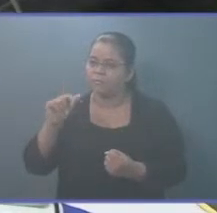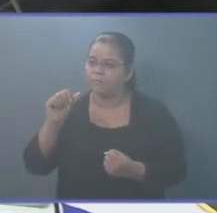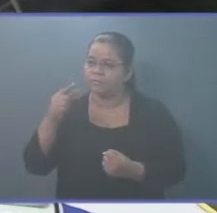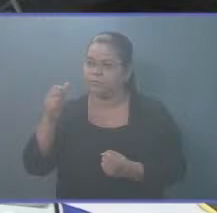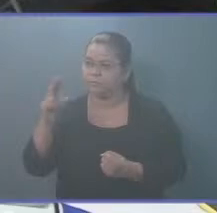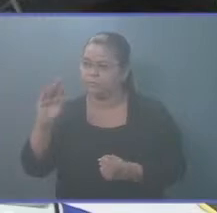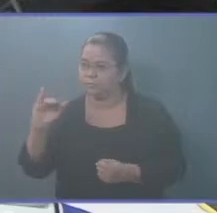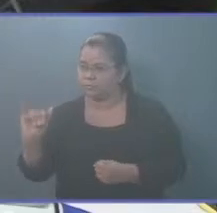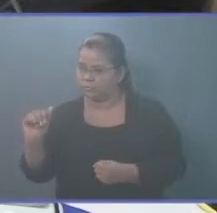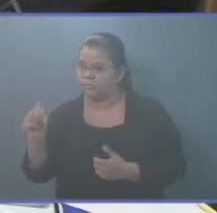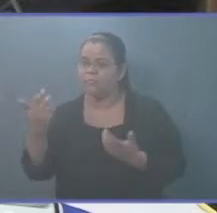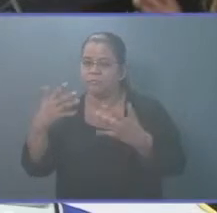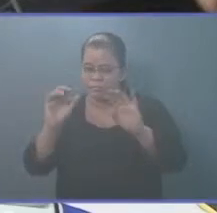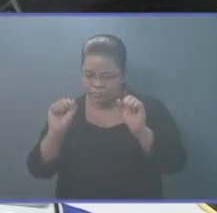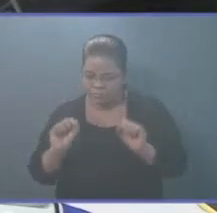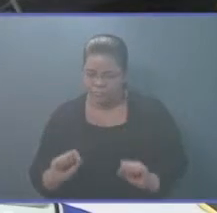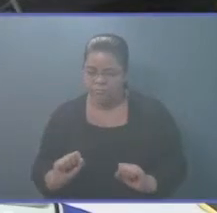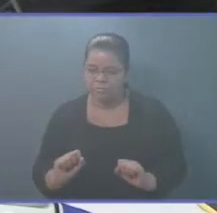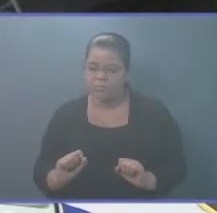Un segundo.